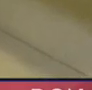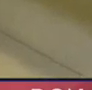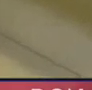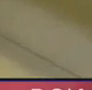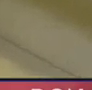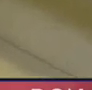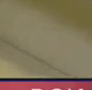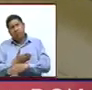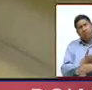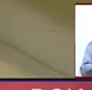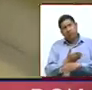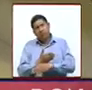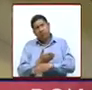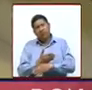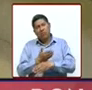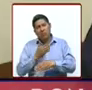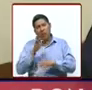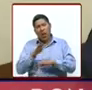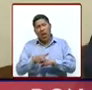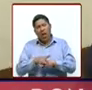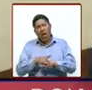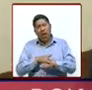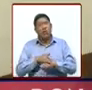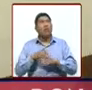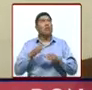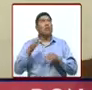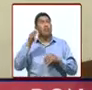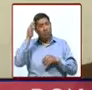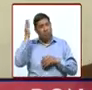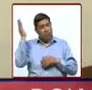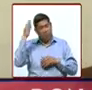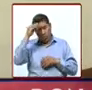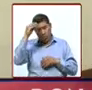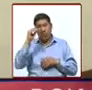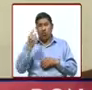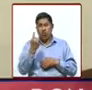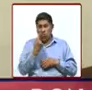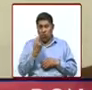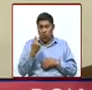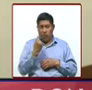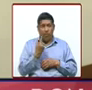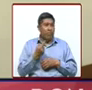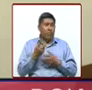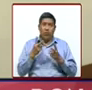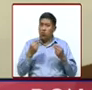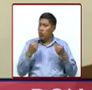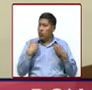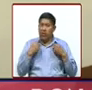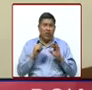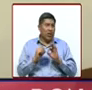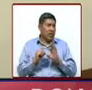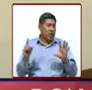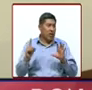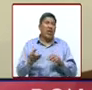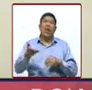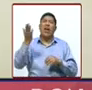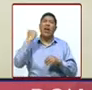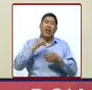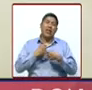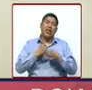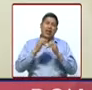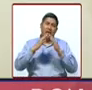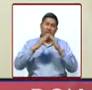un poco el daño en el ojito. Él no tiene a nadie, él se mantiene solo, como le decíamos, él hacía